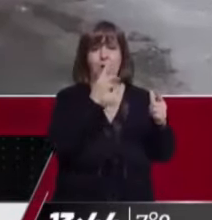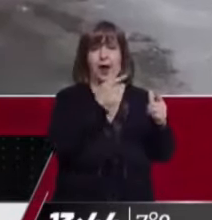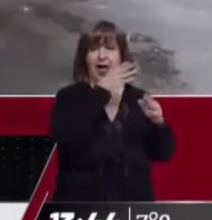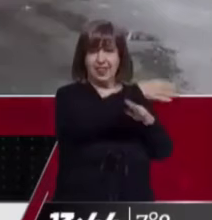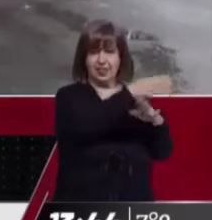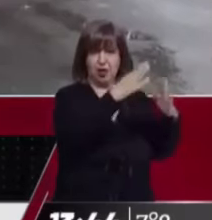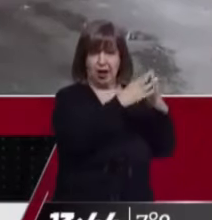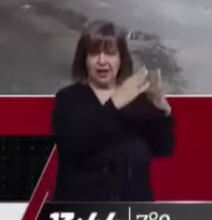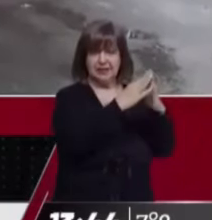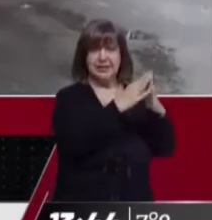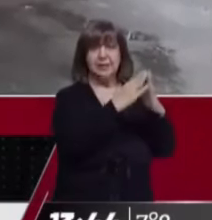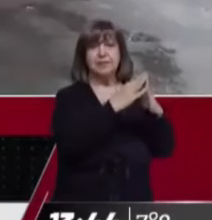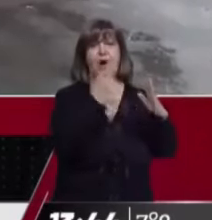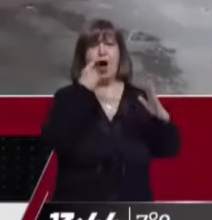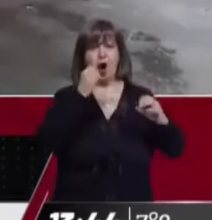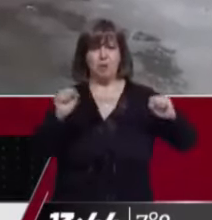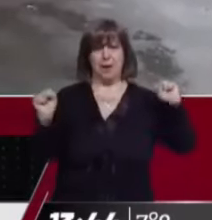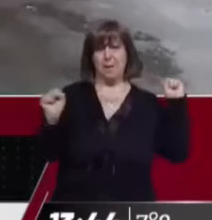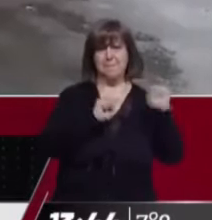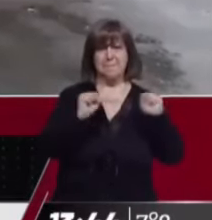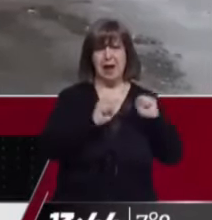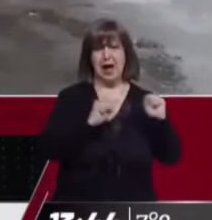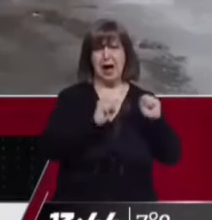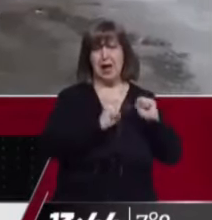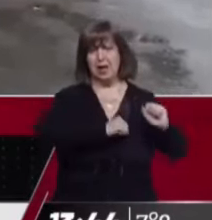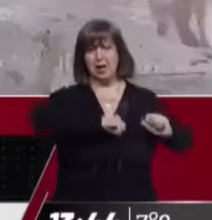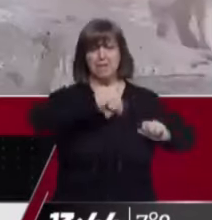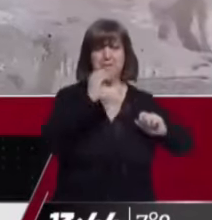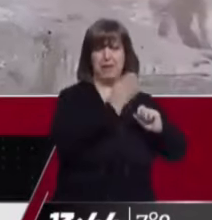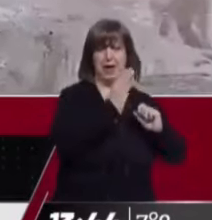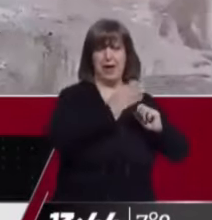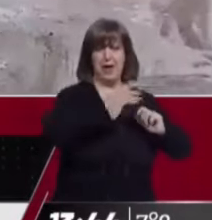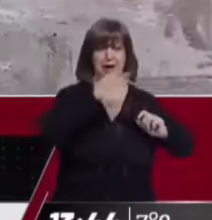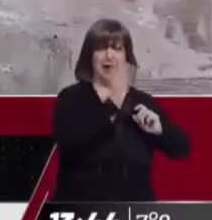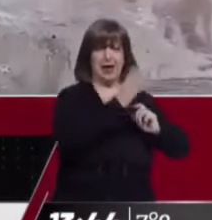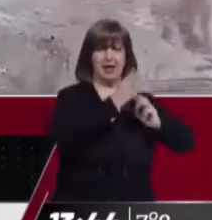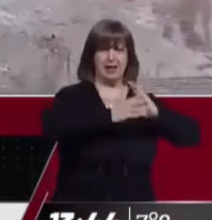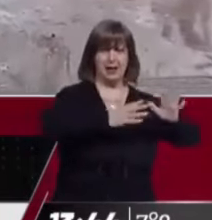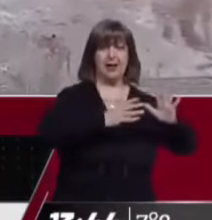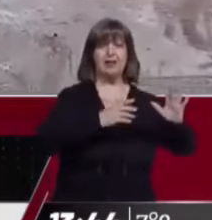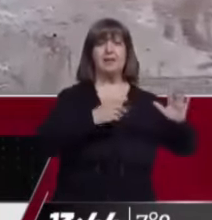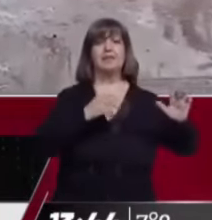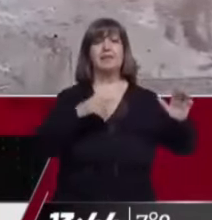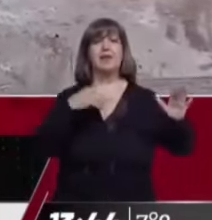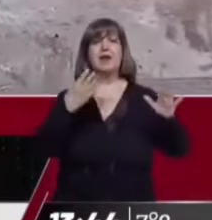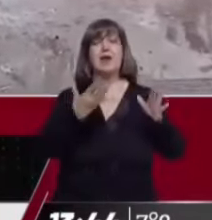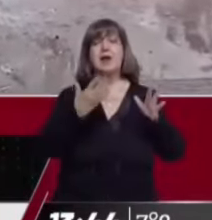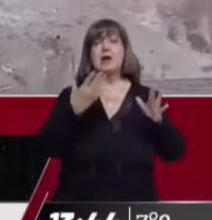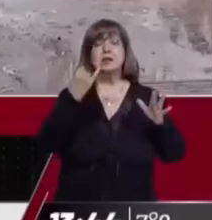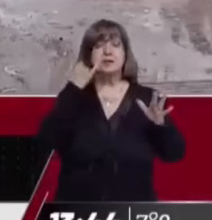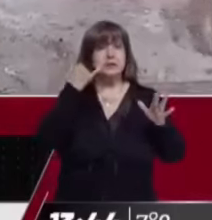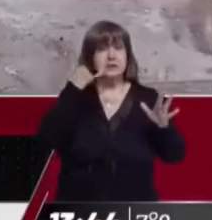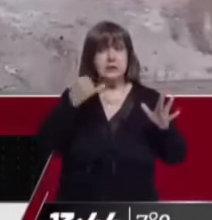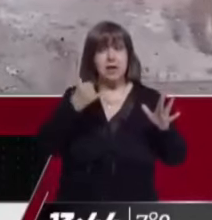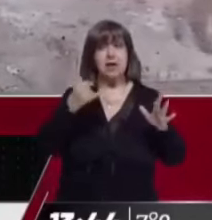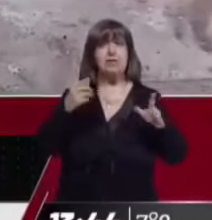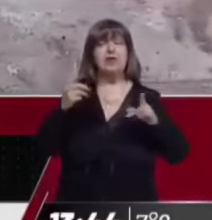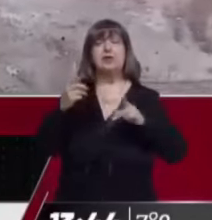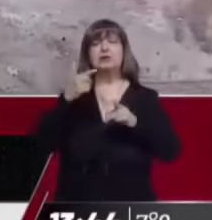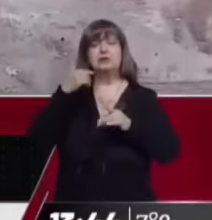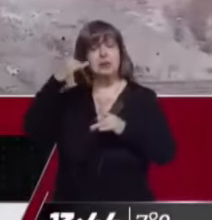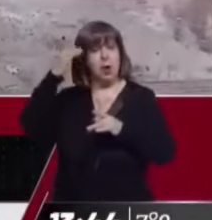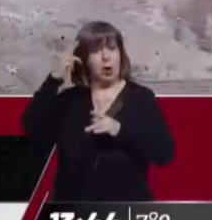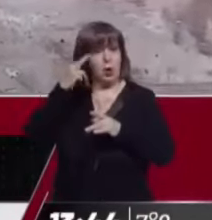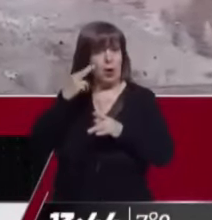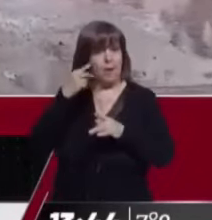el fiscal Sibori, quien comenzó a negociar junto con las demás personas con este sujeto que manifestaba estar armado.